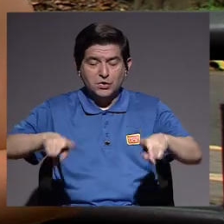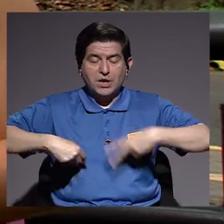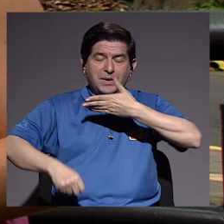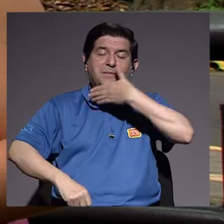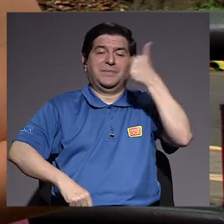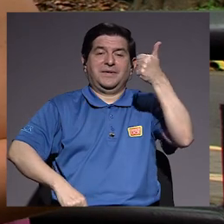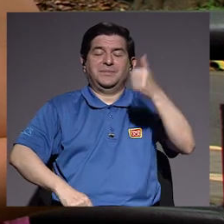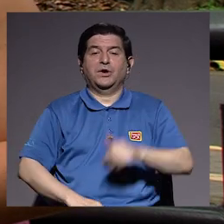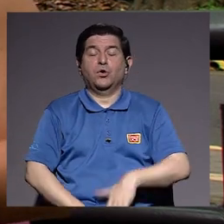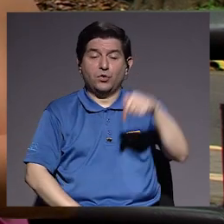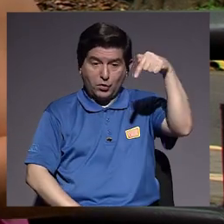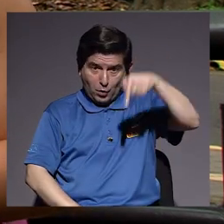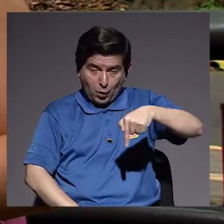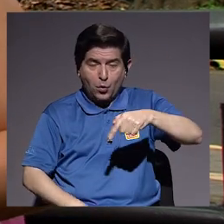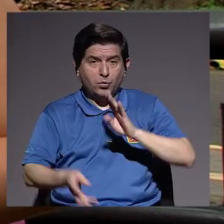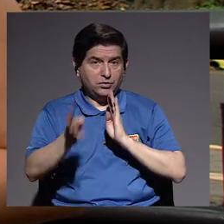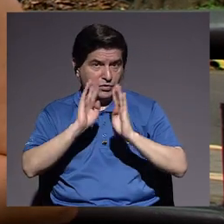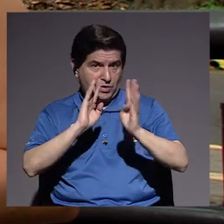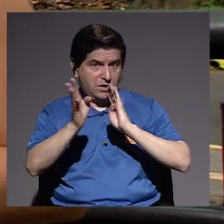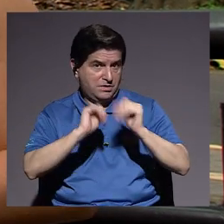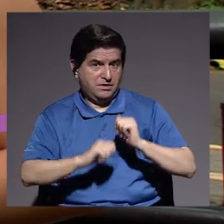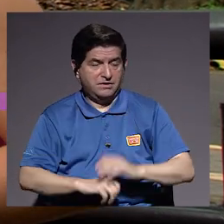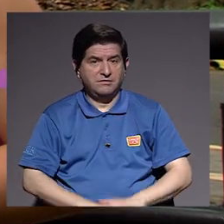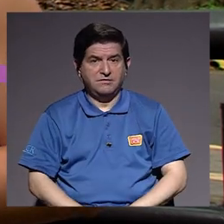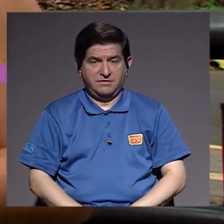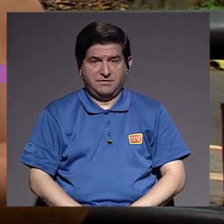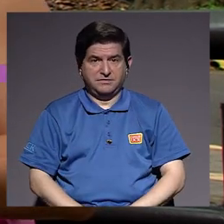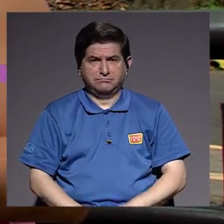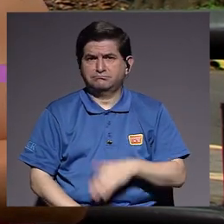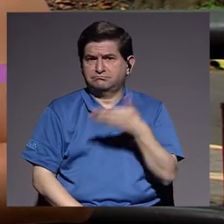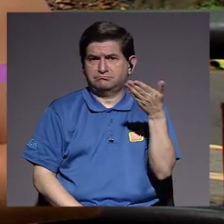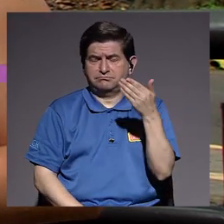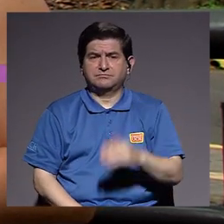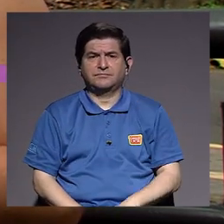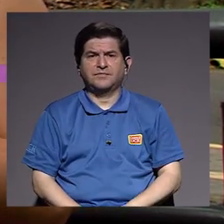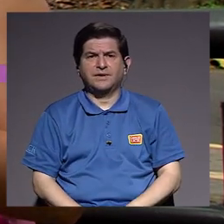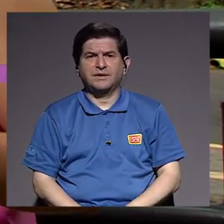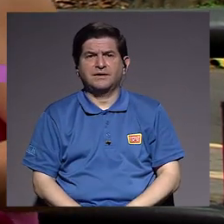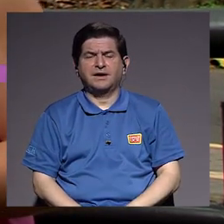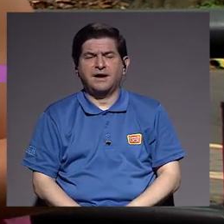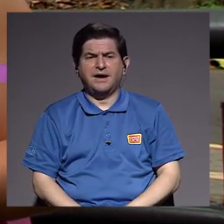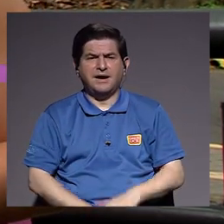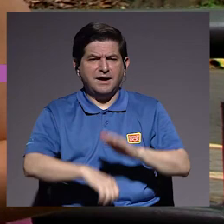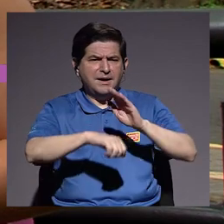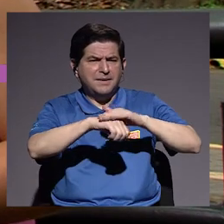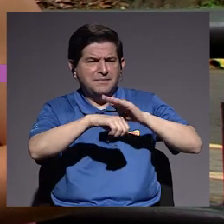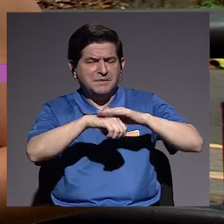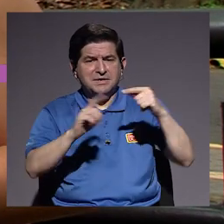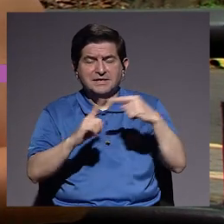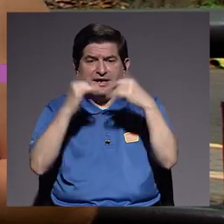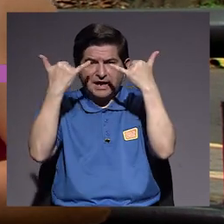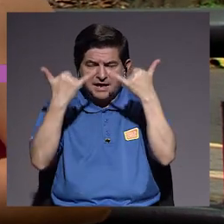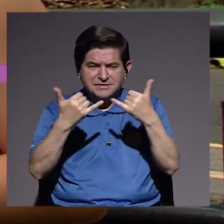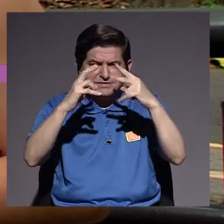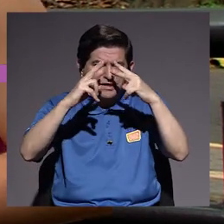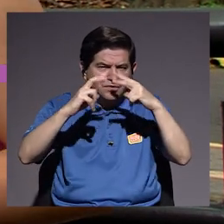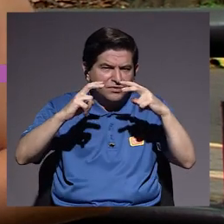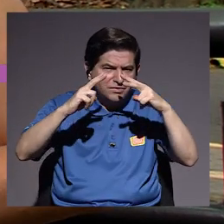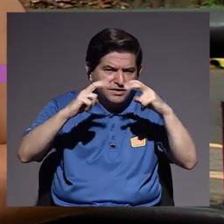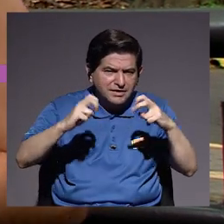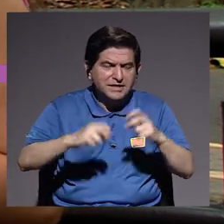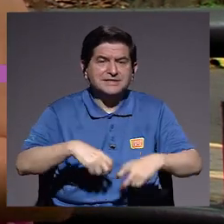Regresamos con más de Vivir Mejor. Hoy estamos conversando acerca, pues, de lo que nos ha dejado ver hasta el